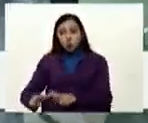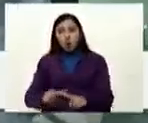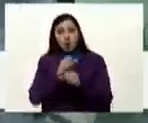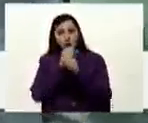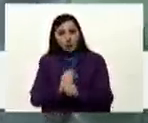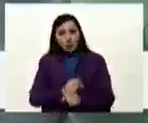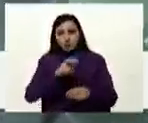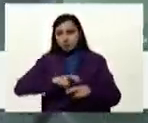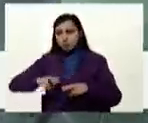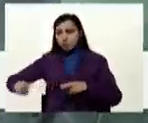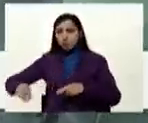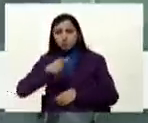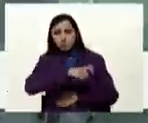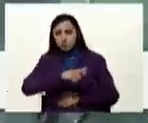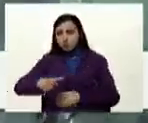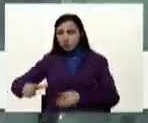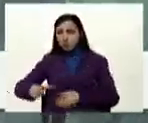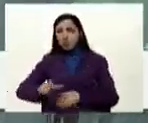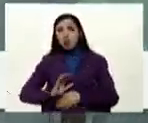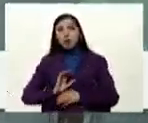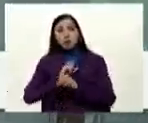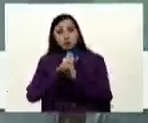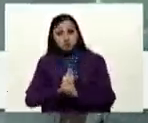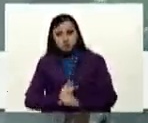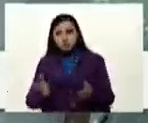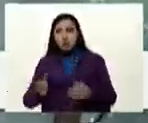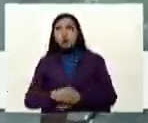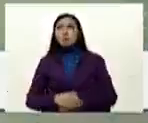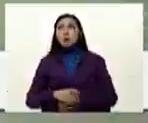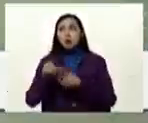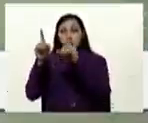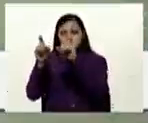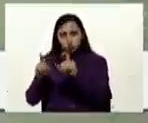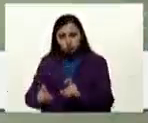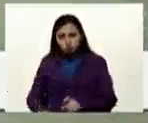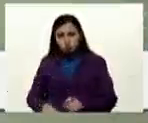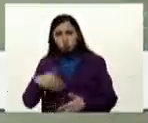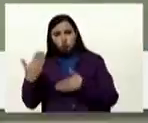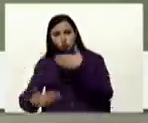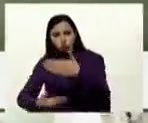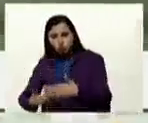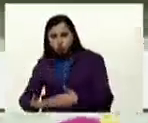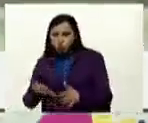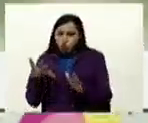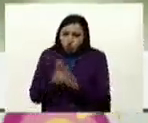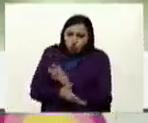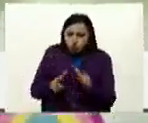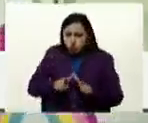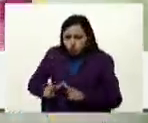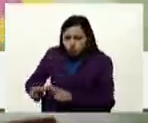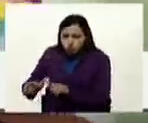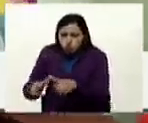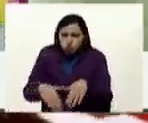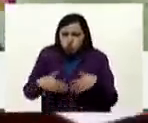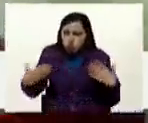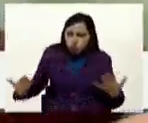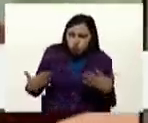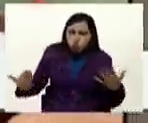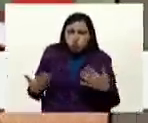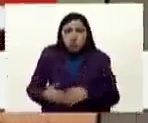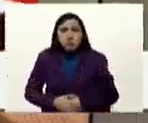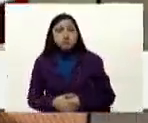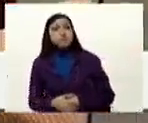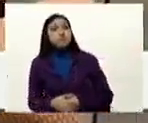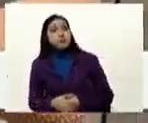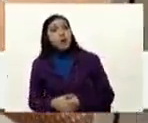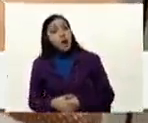los pacientes pasen a lo que es el triaje. Vamos a explicar en qué consiste este área de triaje. El área de triaje, pues, es